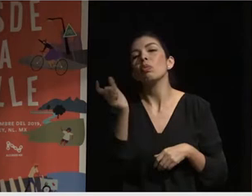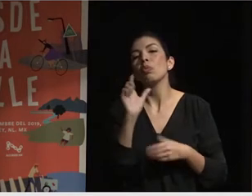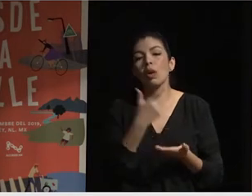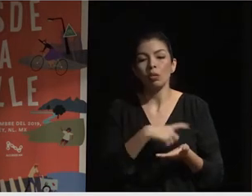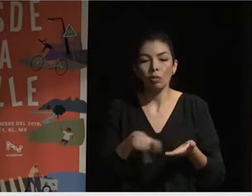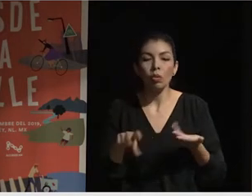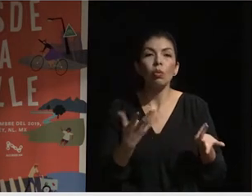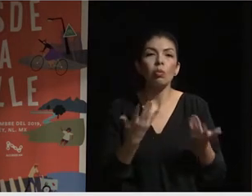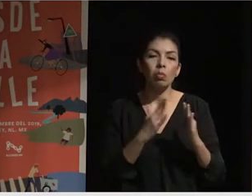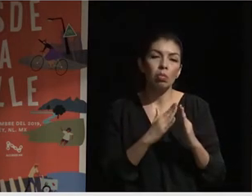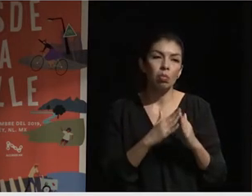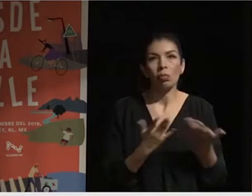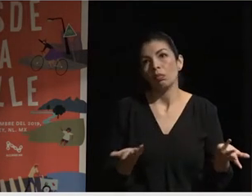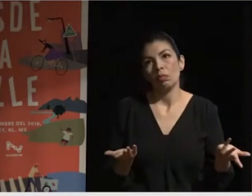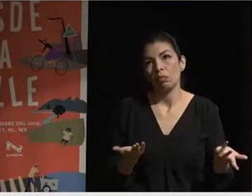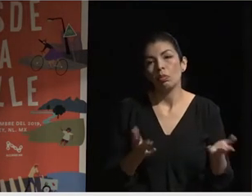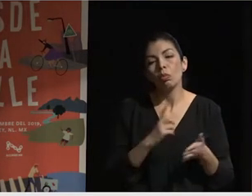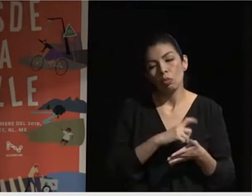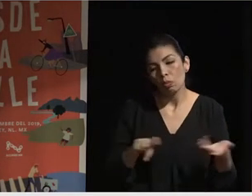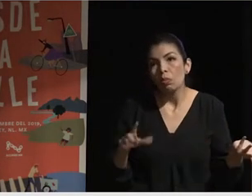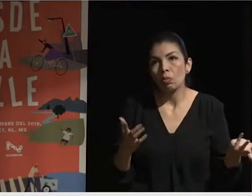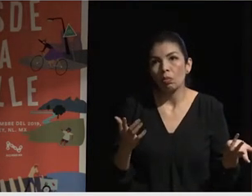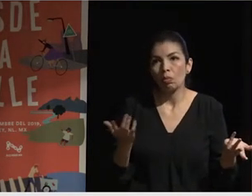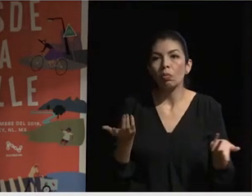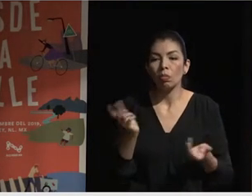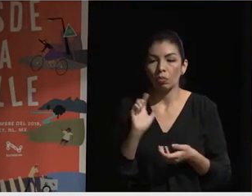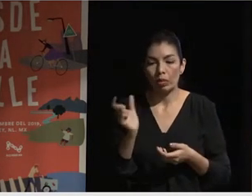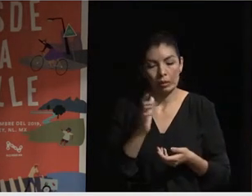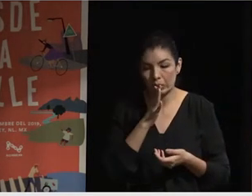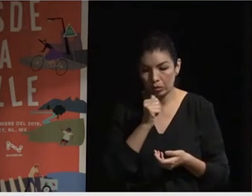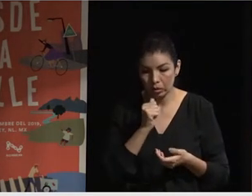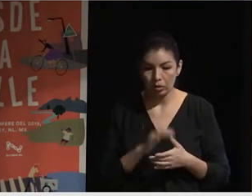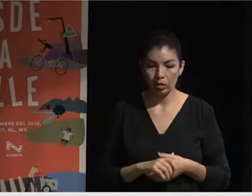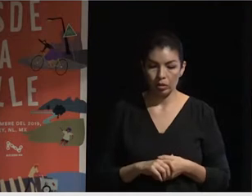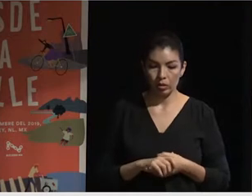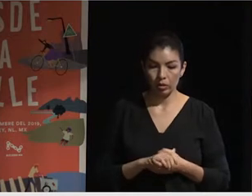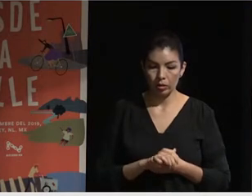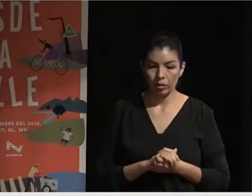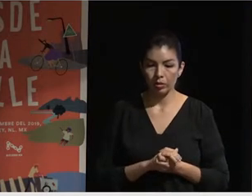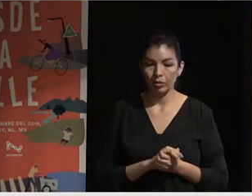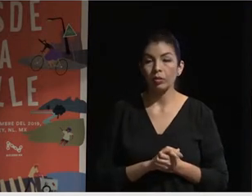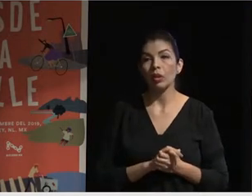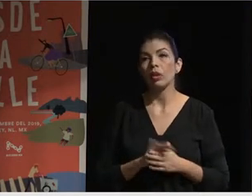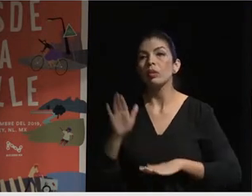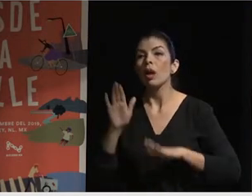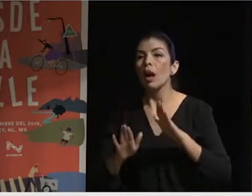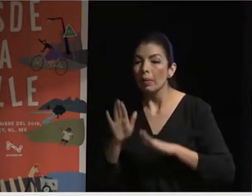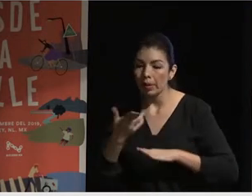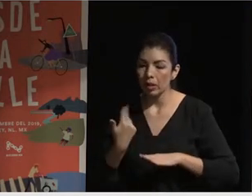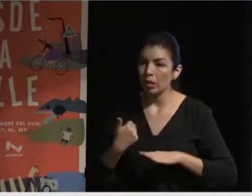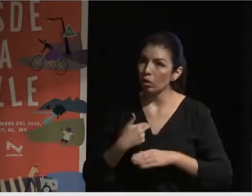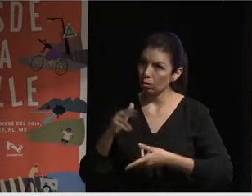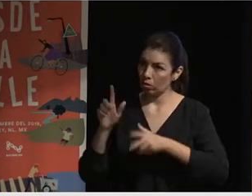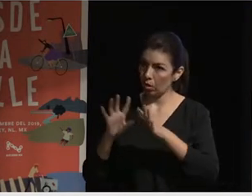es entender, y si me ayudan con la última diapositiva, cuando hablamos de derecho a la ciudad, ¿a quiénes estamos escuchando? Hace